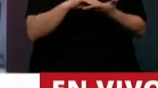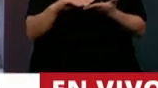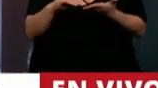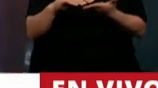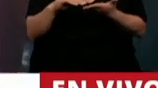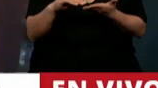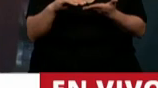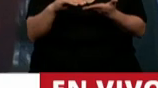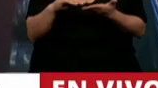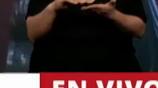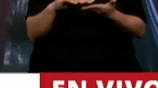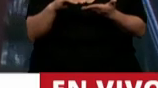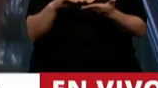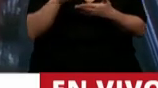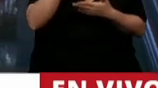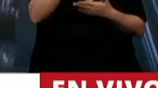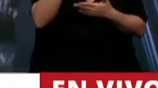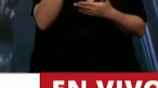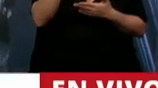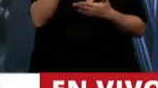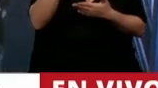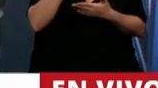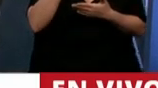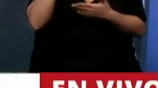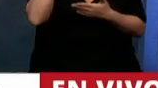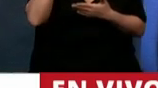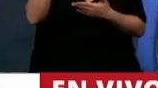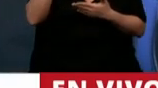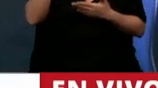Diputado Lucas Javier Godoy.